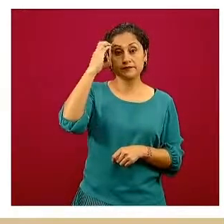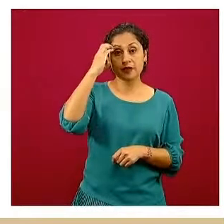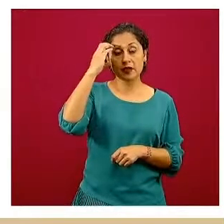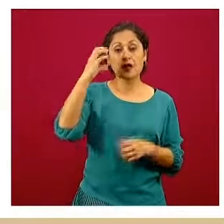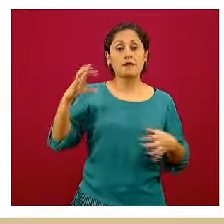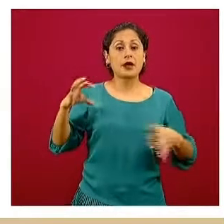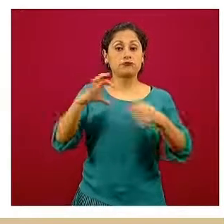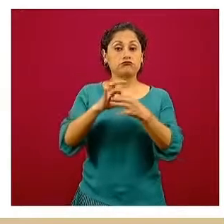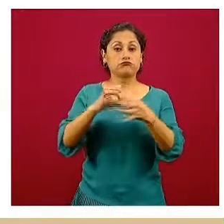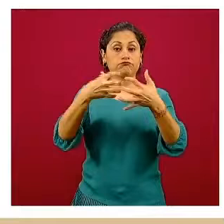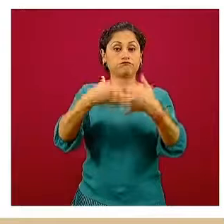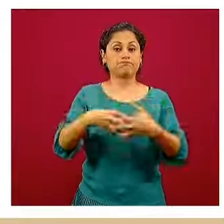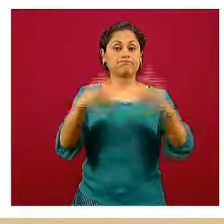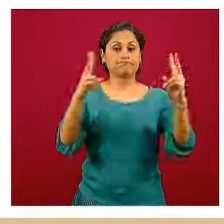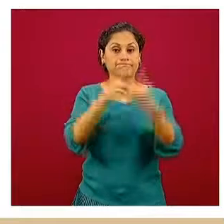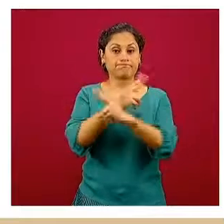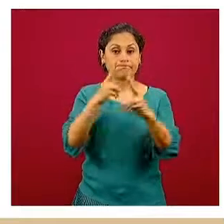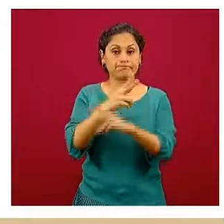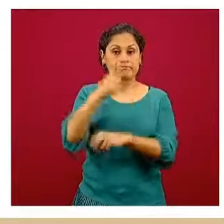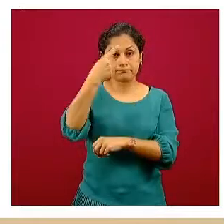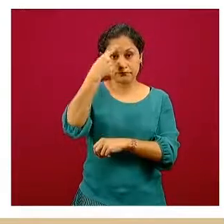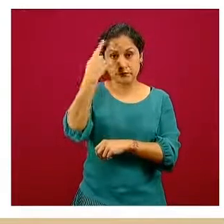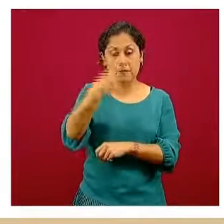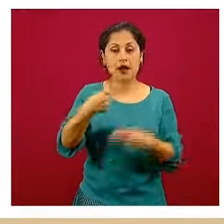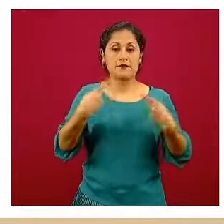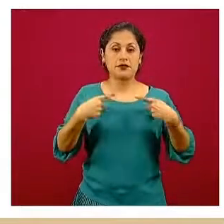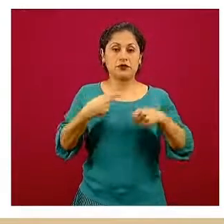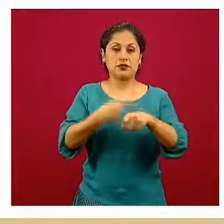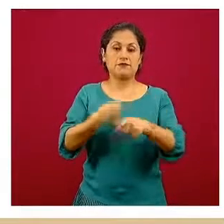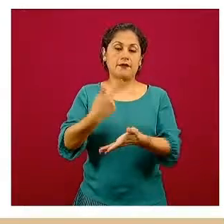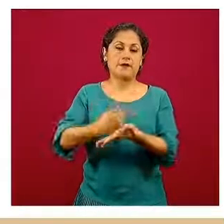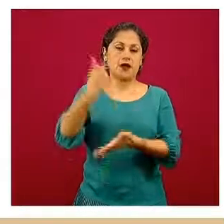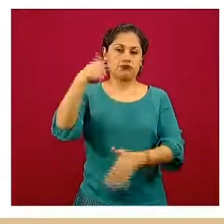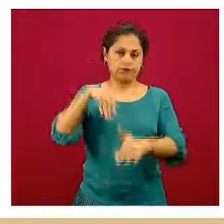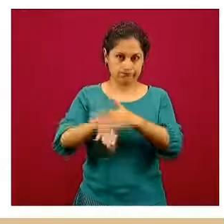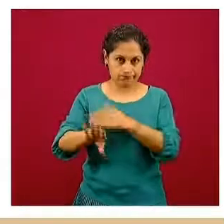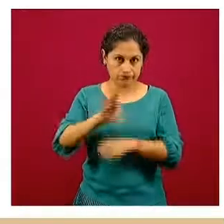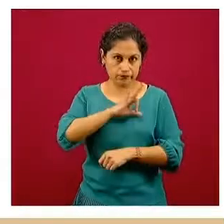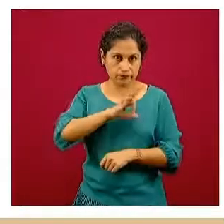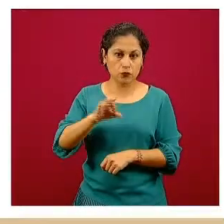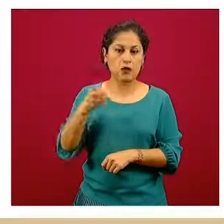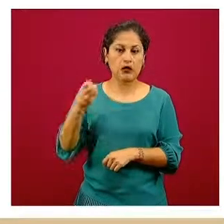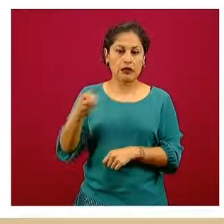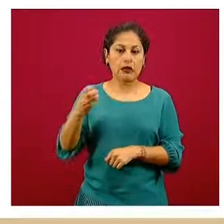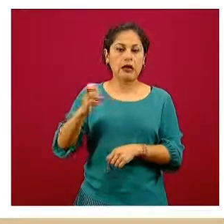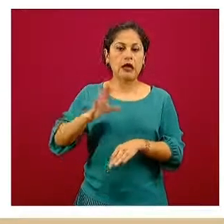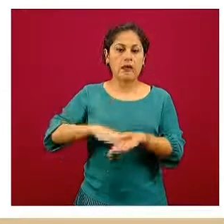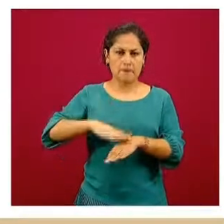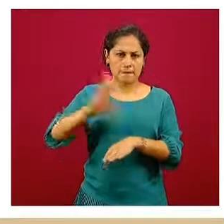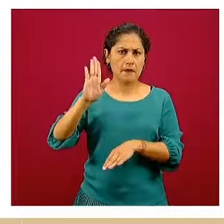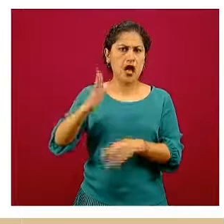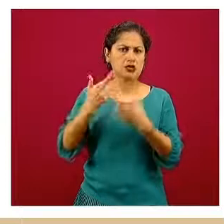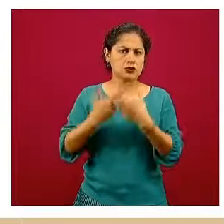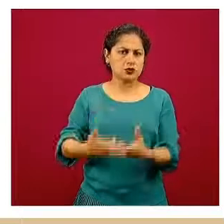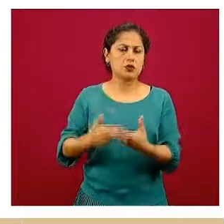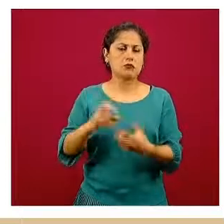con ventilador para los pacientes más críticos, aquí todavía es mayor el margen, 35,